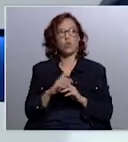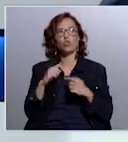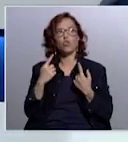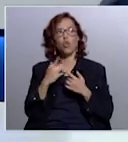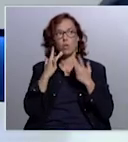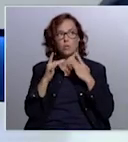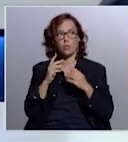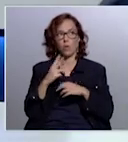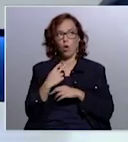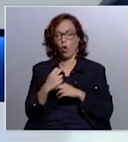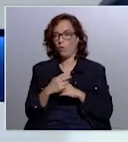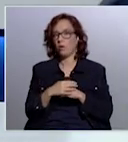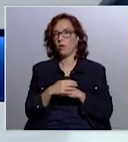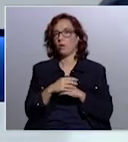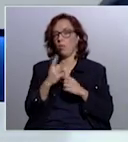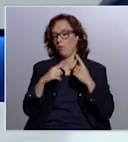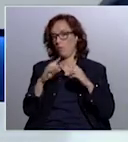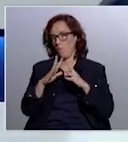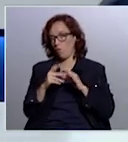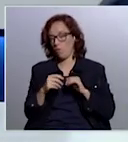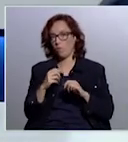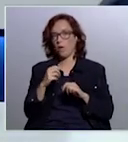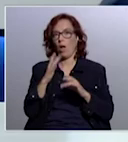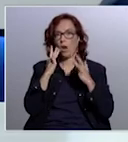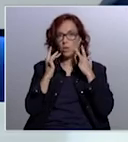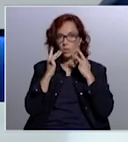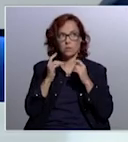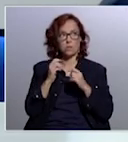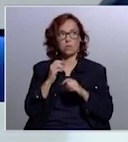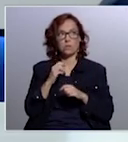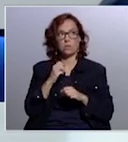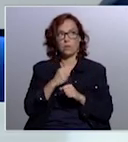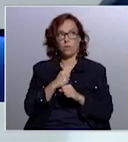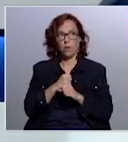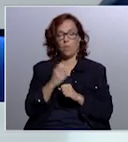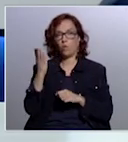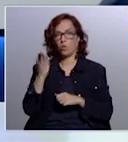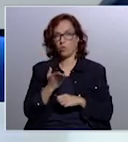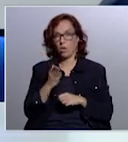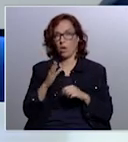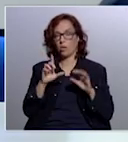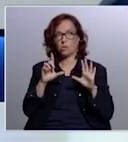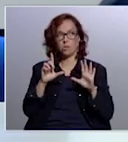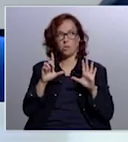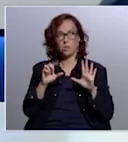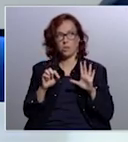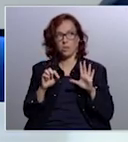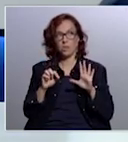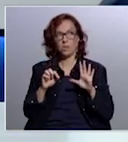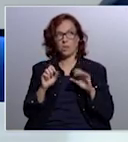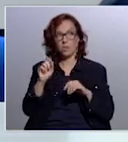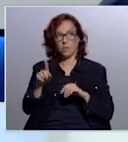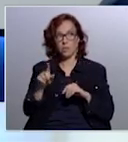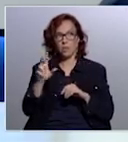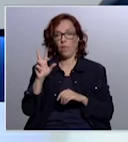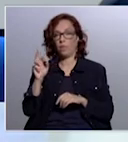cobras y hay diferentes modalidades hay artistas realmente trabajamos en modalidad de border o con un porcentaje de 70 30 y 70 por ciento